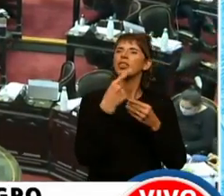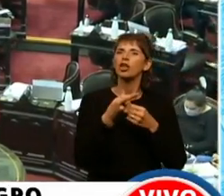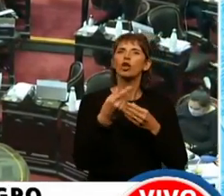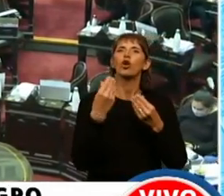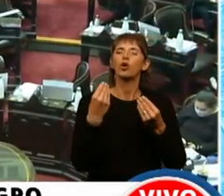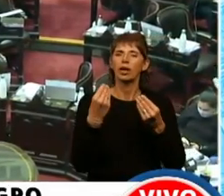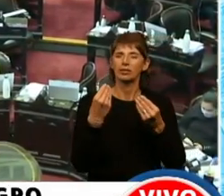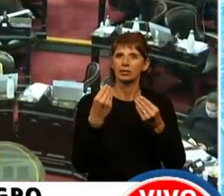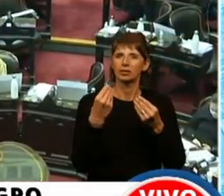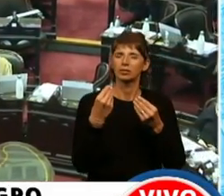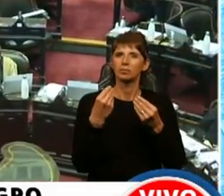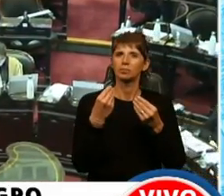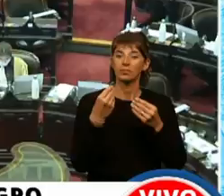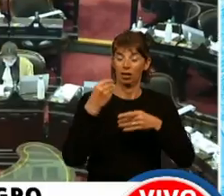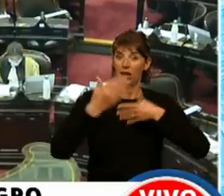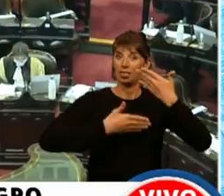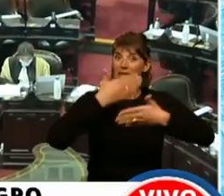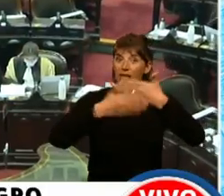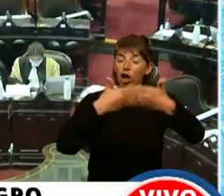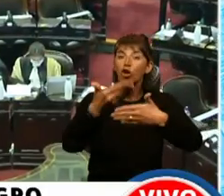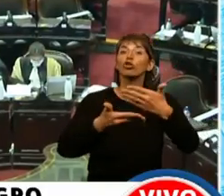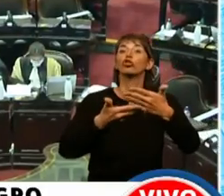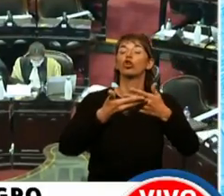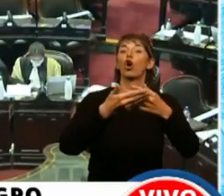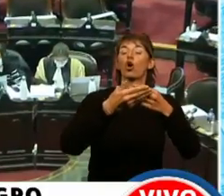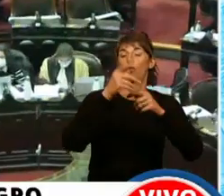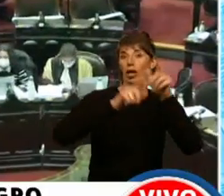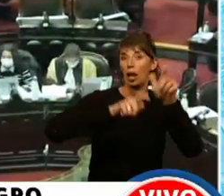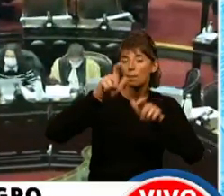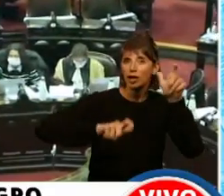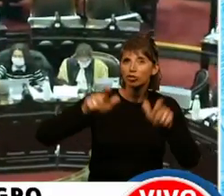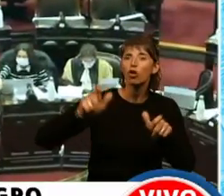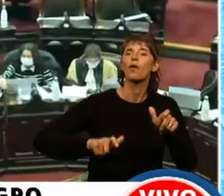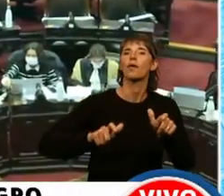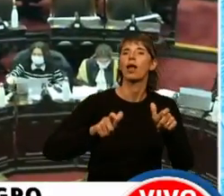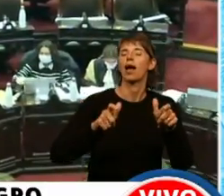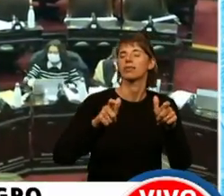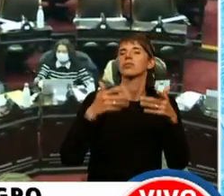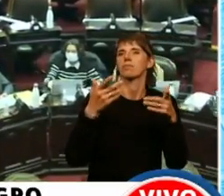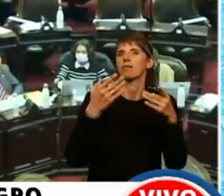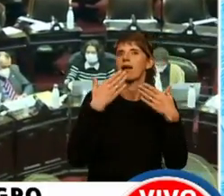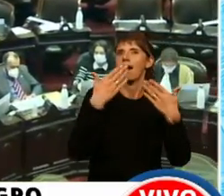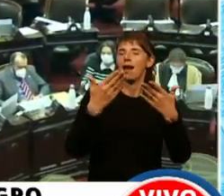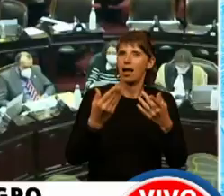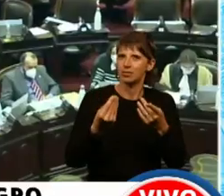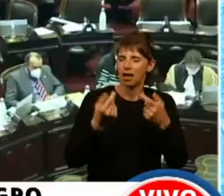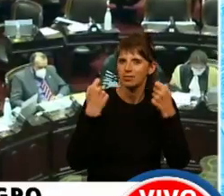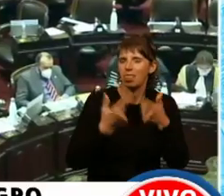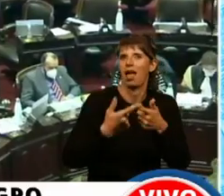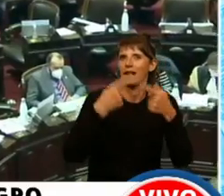a partir del desarrollo de capacidad de limitar las privaciones de los sujetos sociales